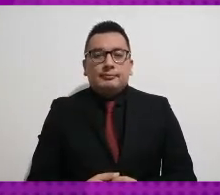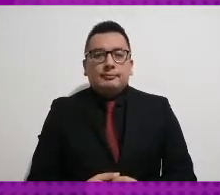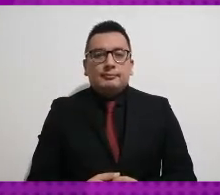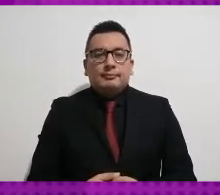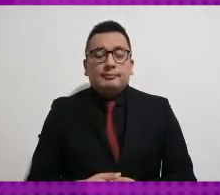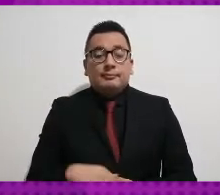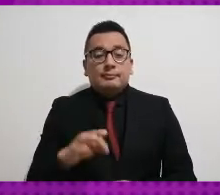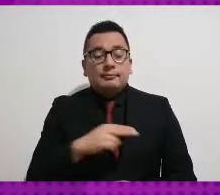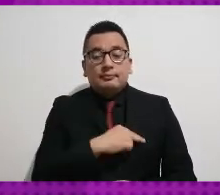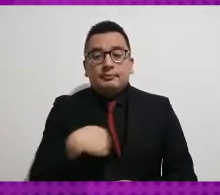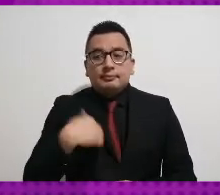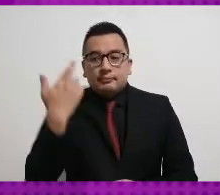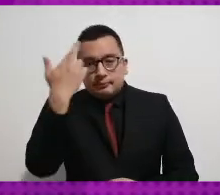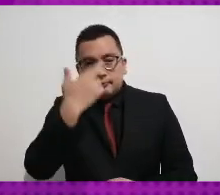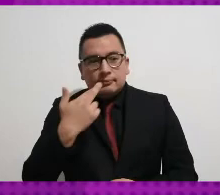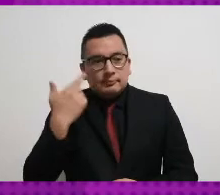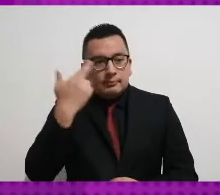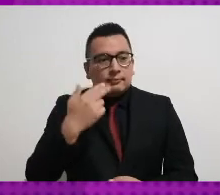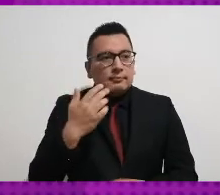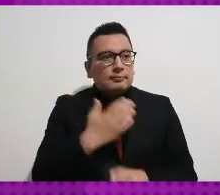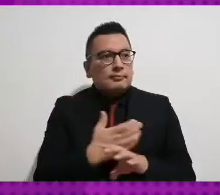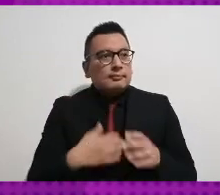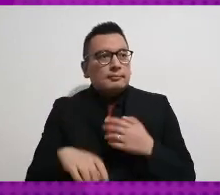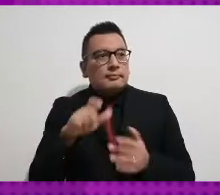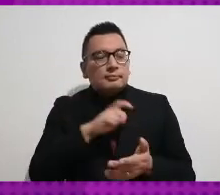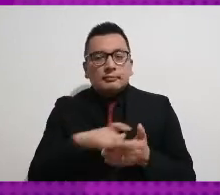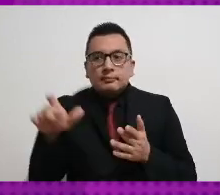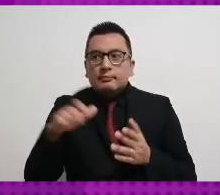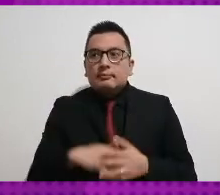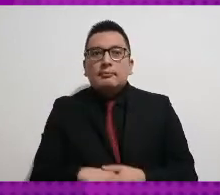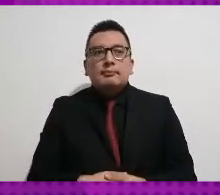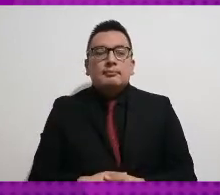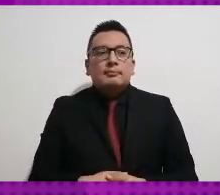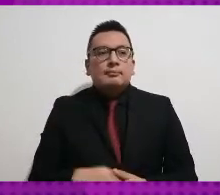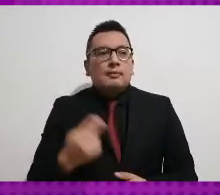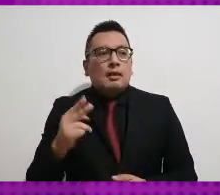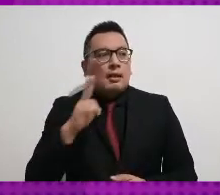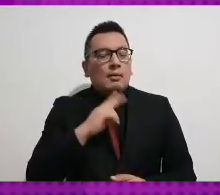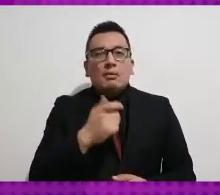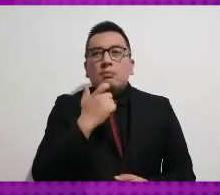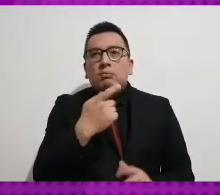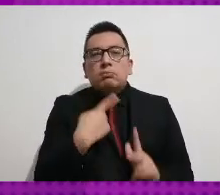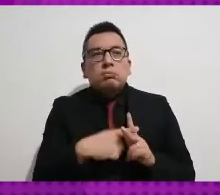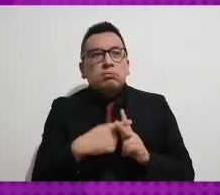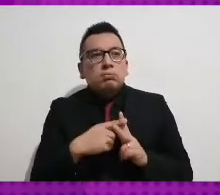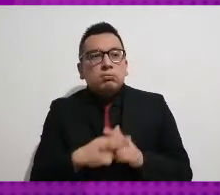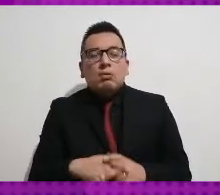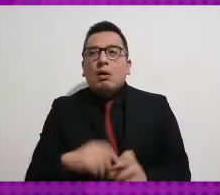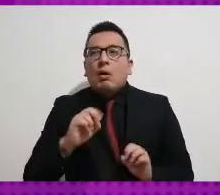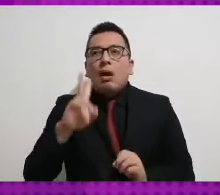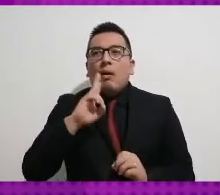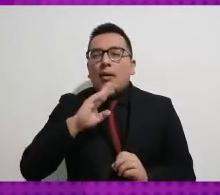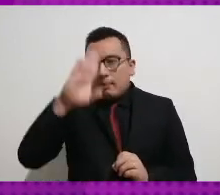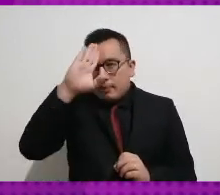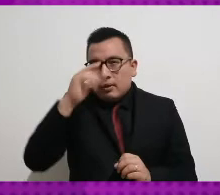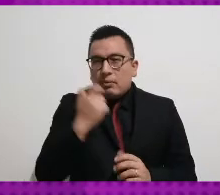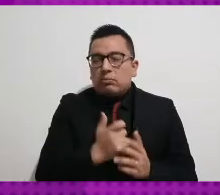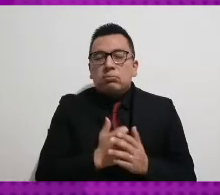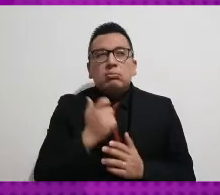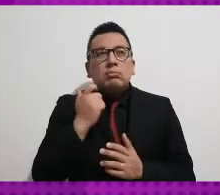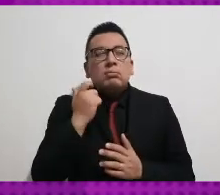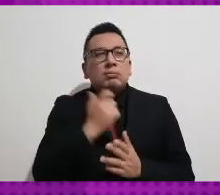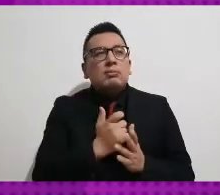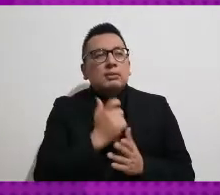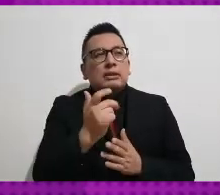actividades marcadas, los procesos operativos o administrativos, la información contable, la información presupuestal y